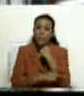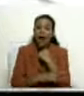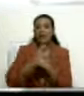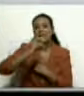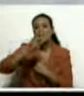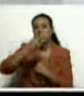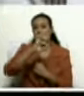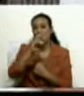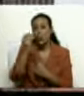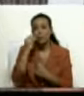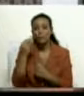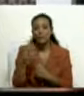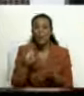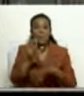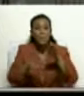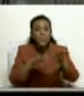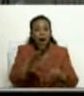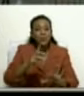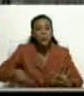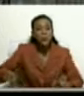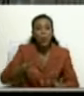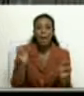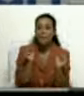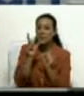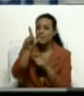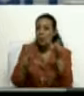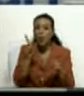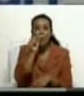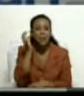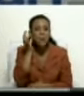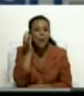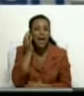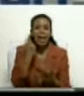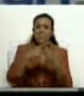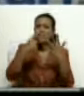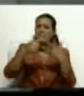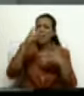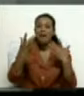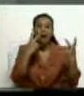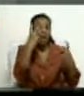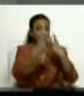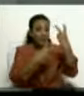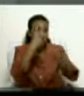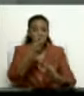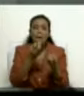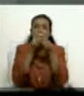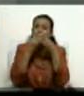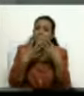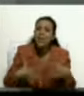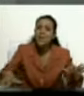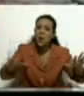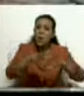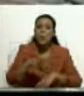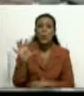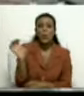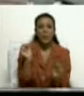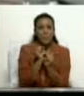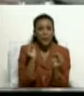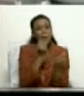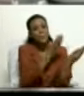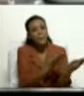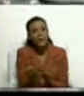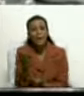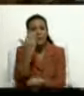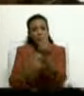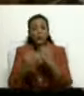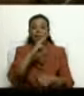espero. Por nuestro paso, merideños y merideñas exaltaron las diversas atracciones y bellezas de esta entidad para invitar a